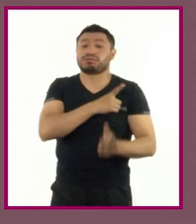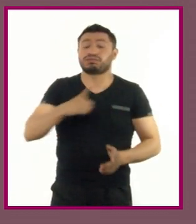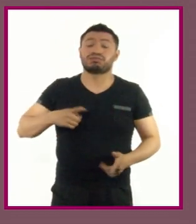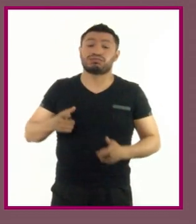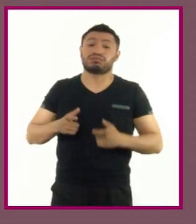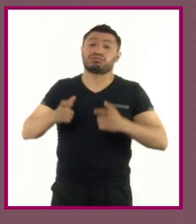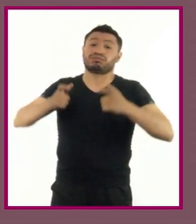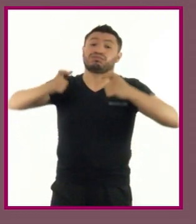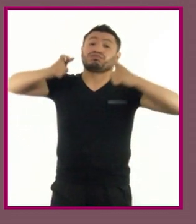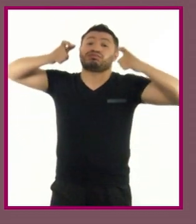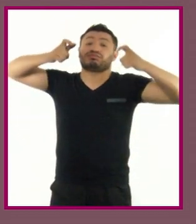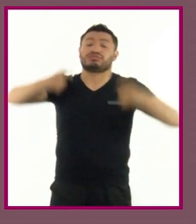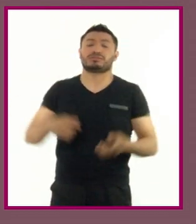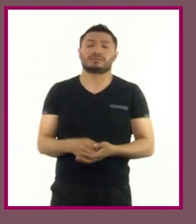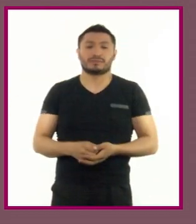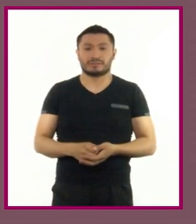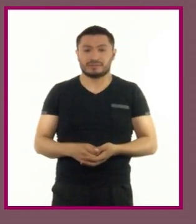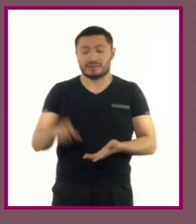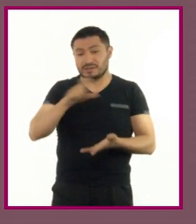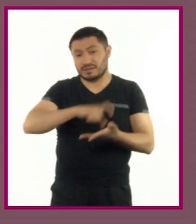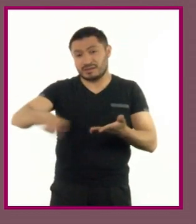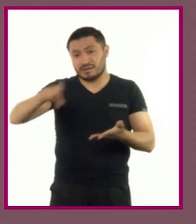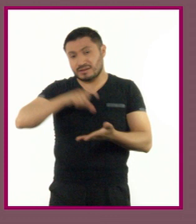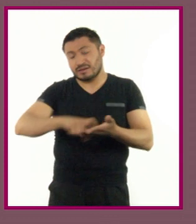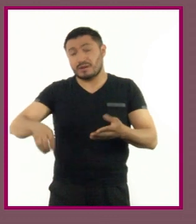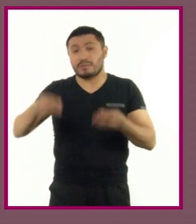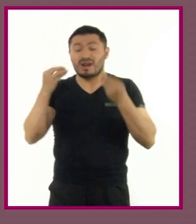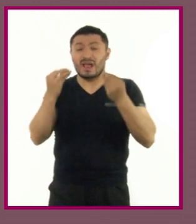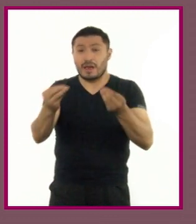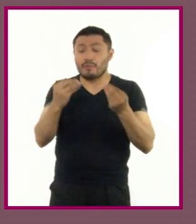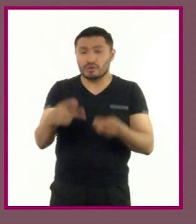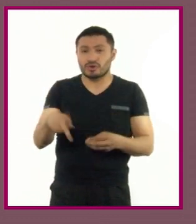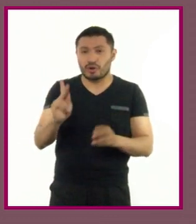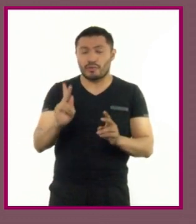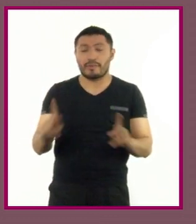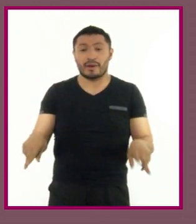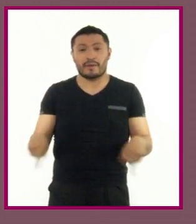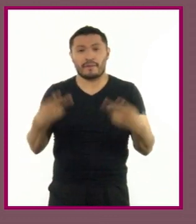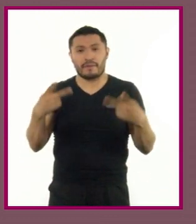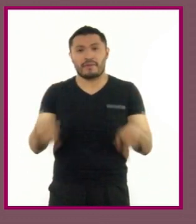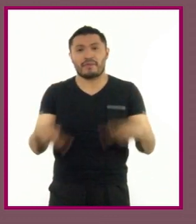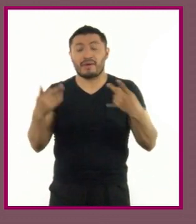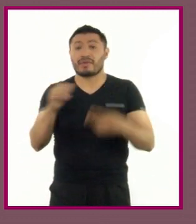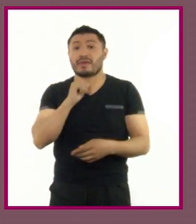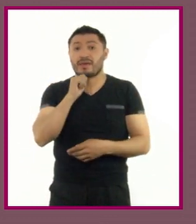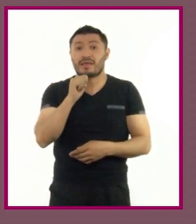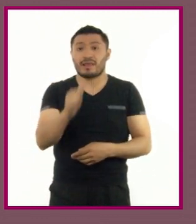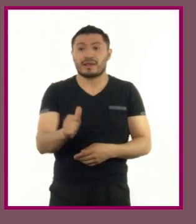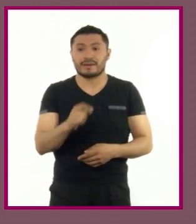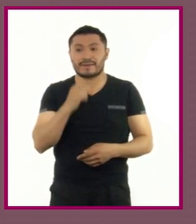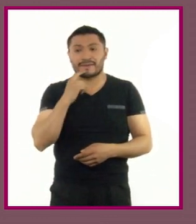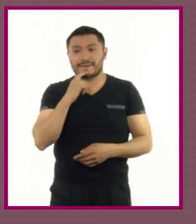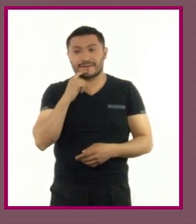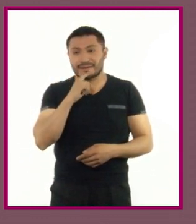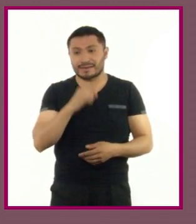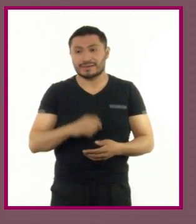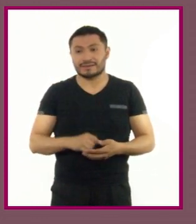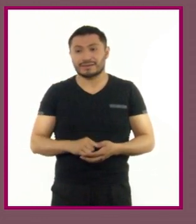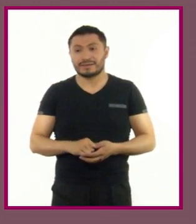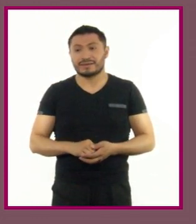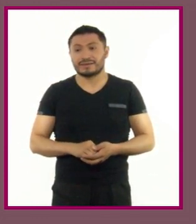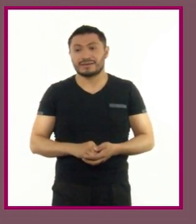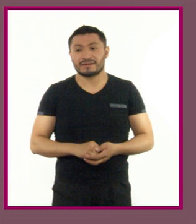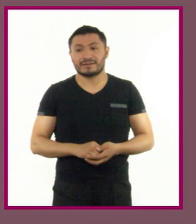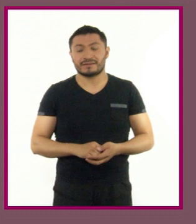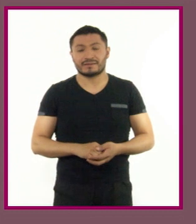Adquiere más bienes y servicios de los que produce. Pero aquí tenemos el momento de una crisis